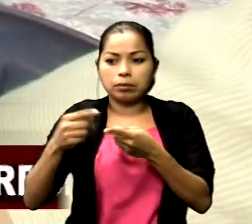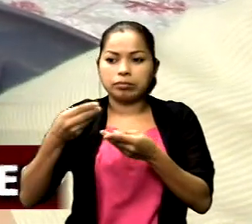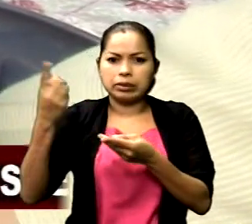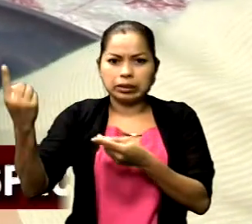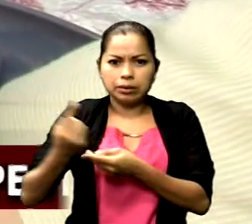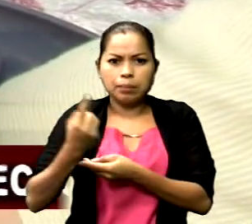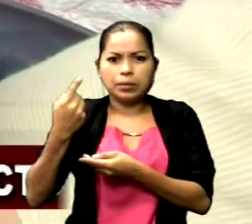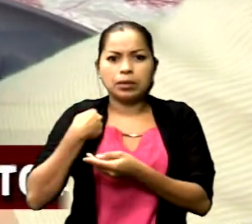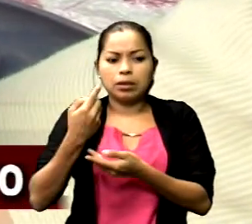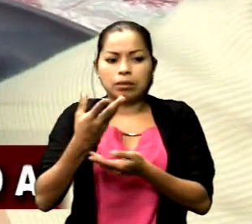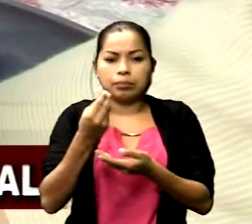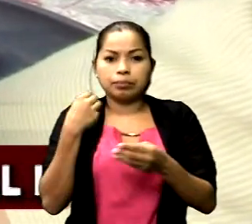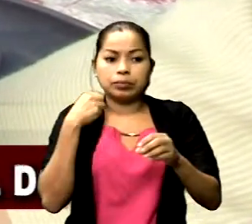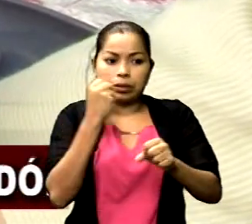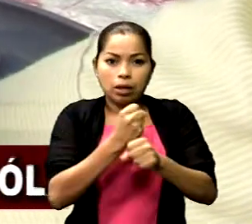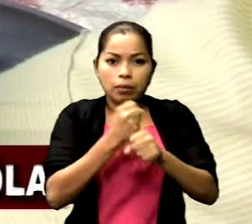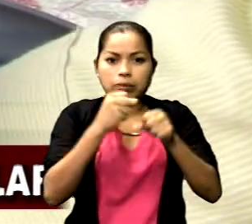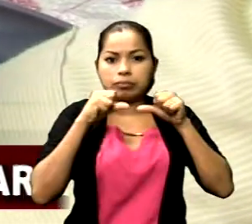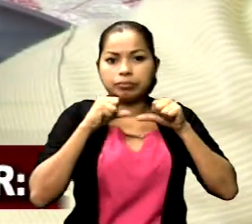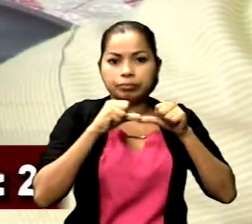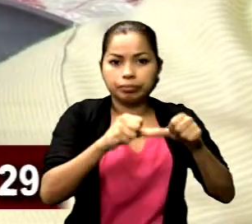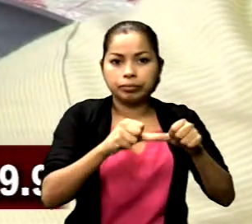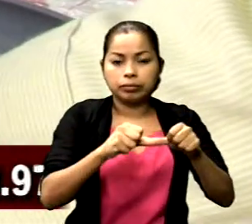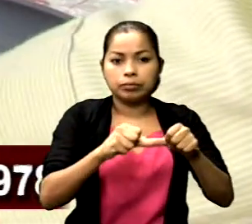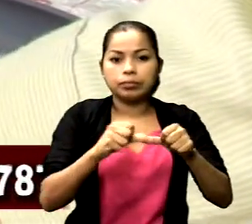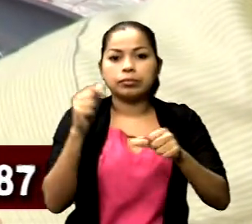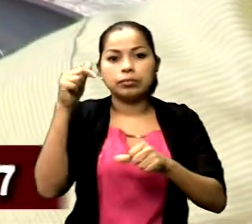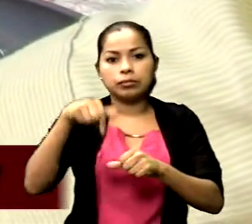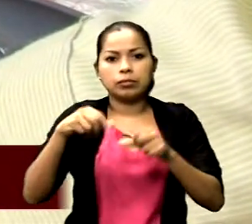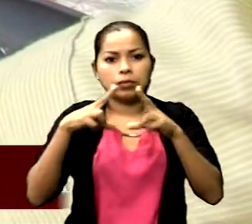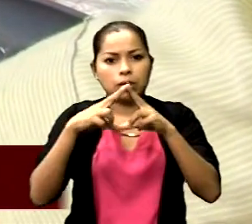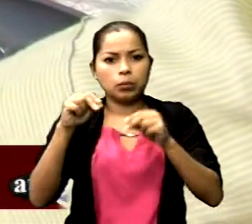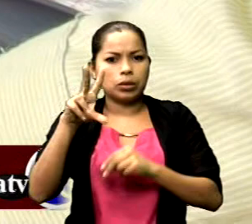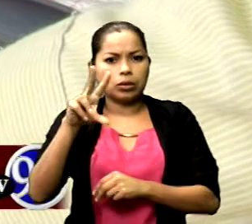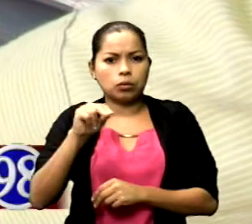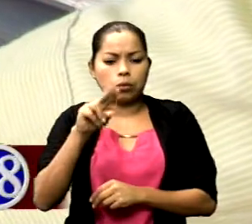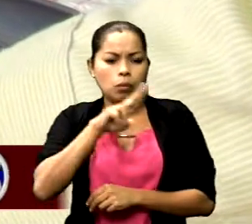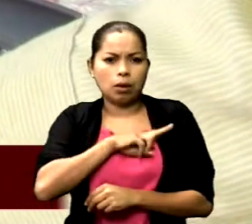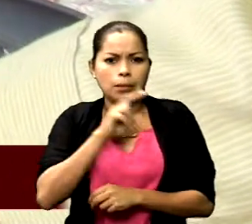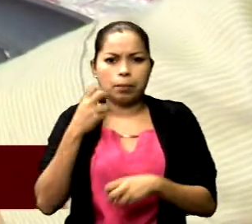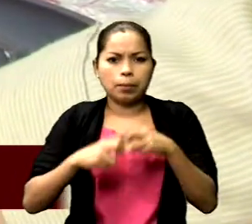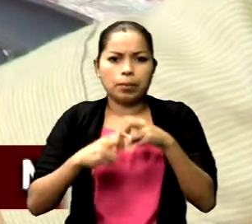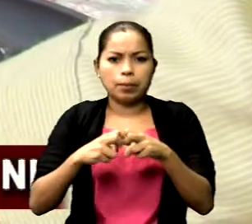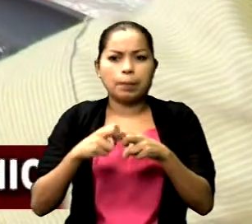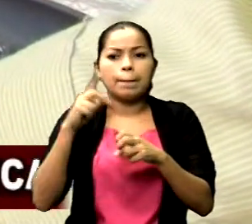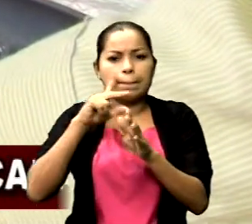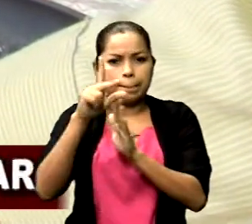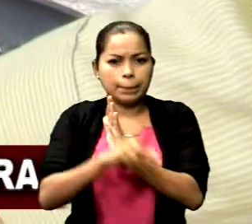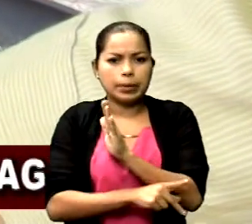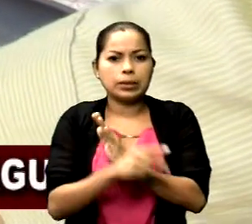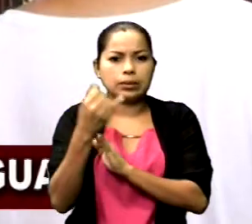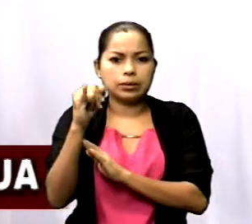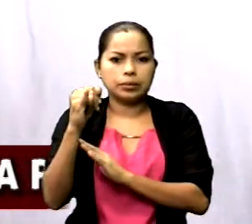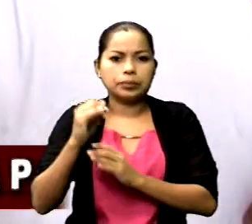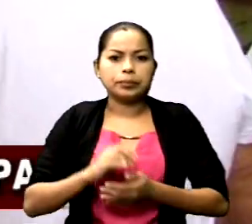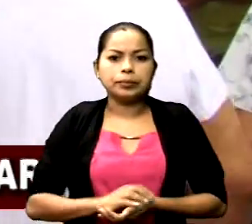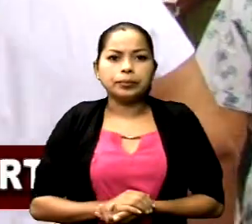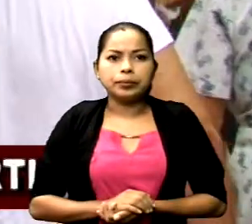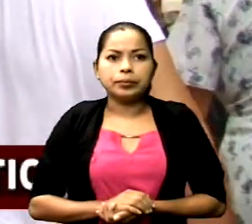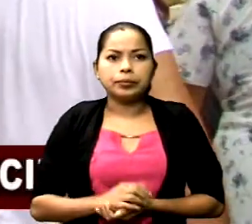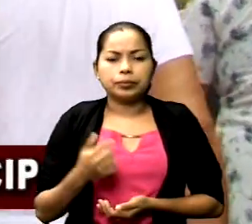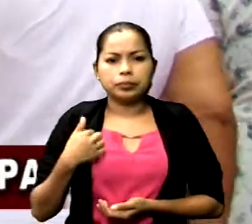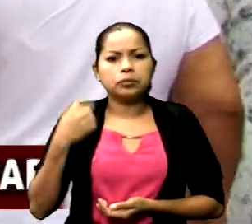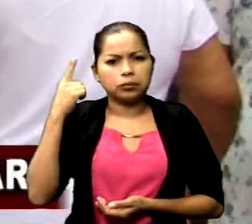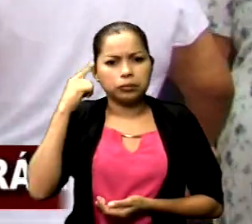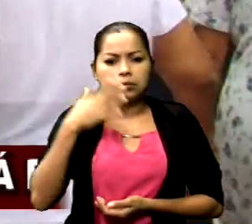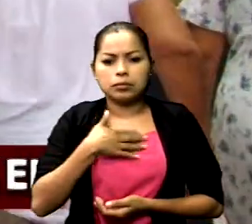te dejen trabajar, y eso no ha pasado aquí, ¿no? Hay una seguridad mejor que en Centroamérica. Creo que sí es